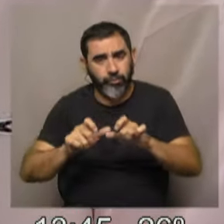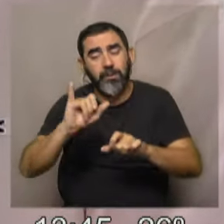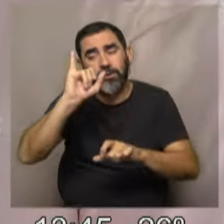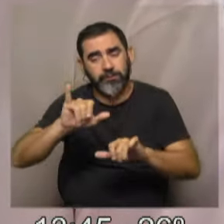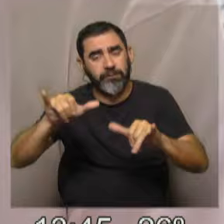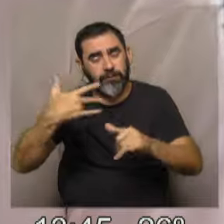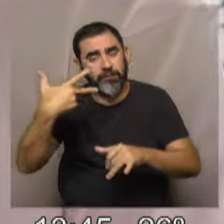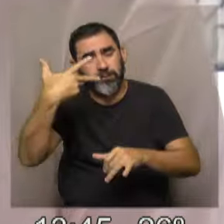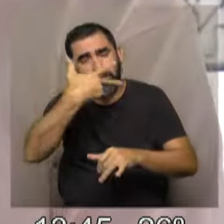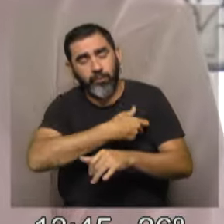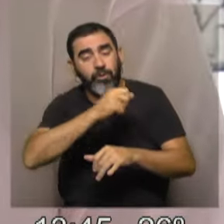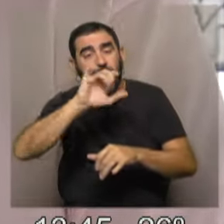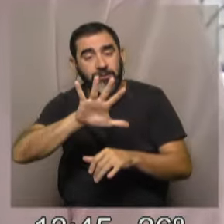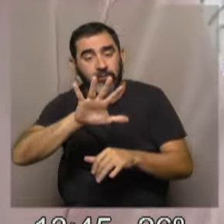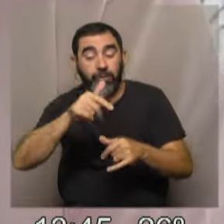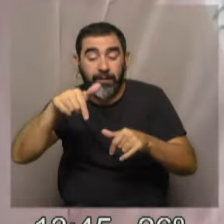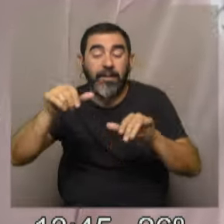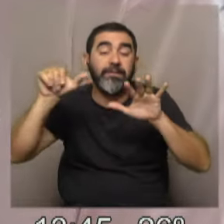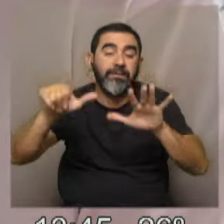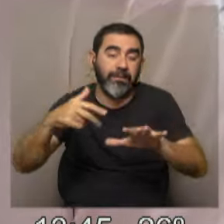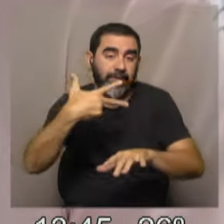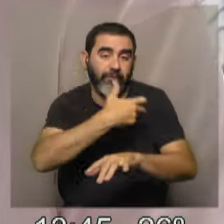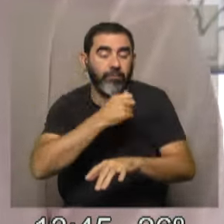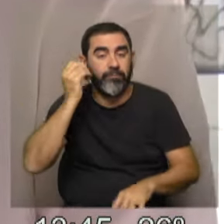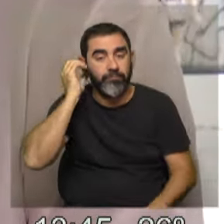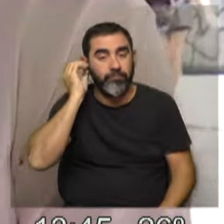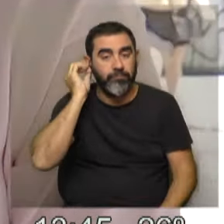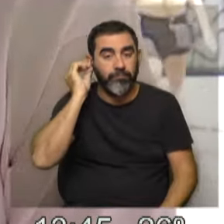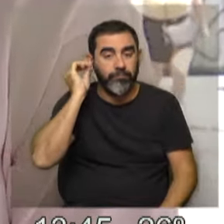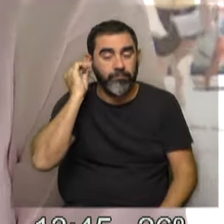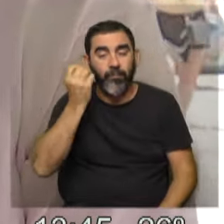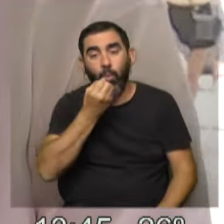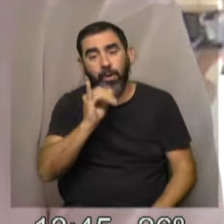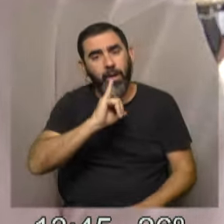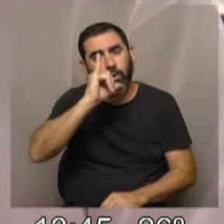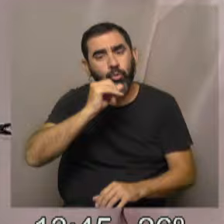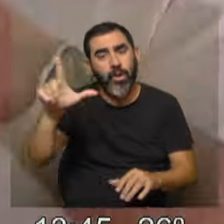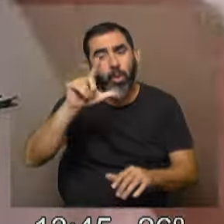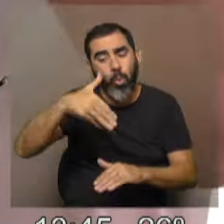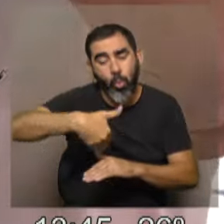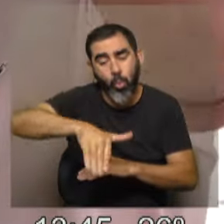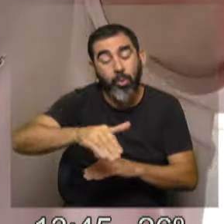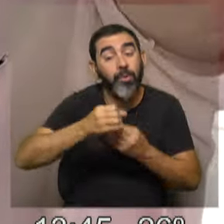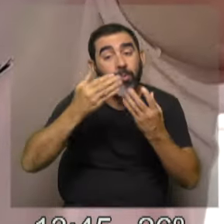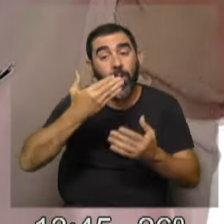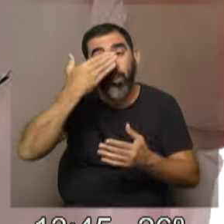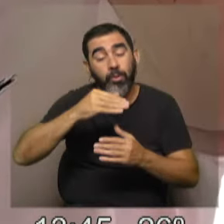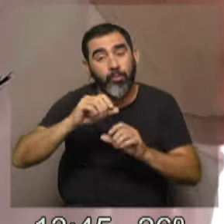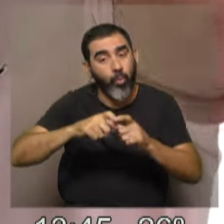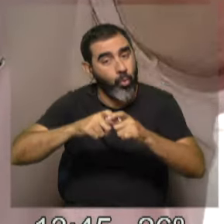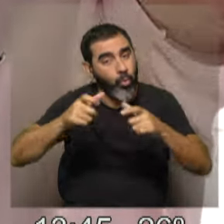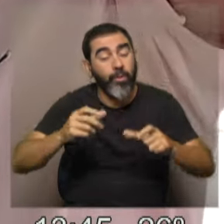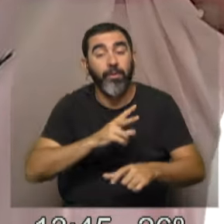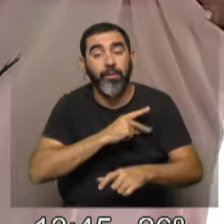ya tomado 5 dosis y esta sería la sexta dosis. ¿Es una buena noticia que se comienza el lunes teniendo en cuenta el último rebrote en el